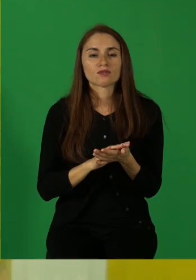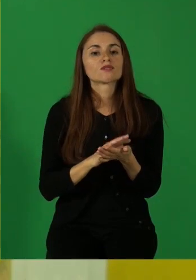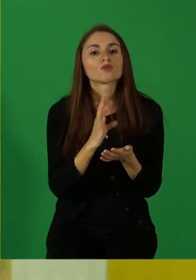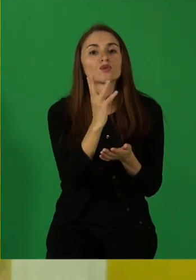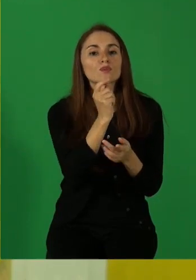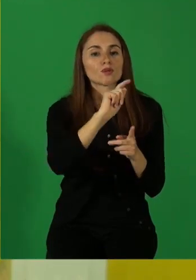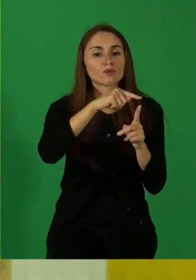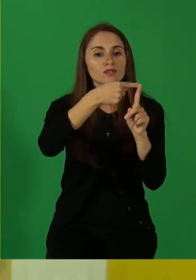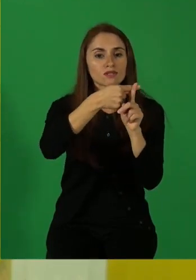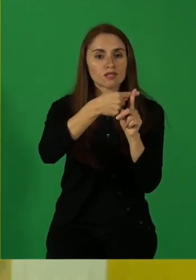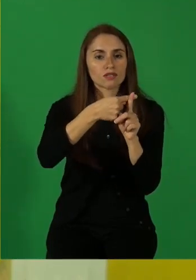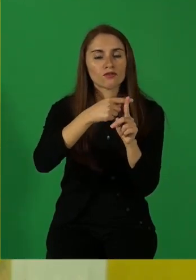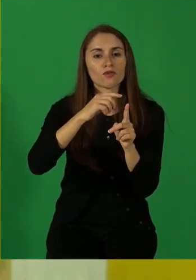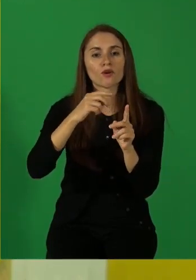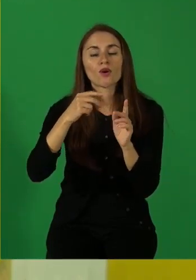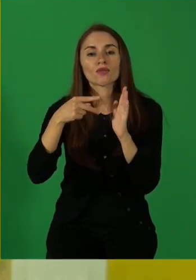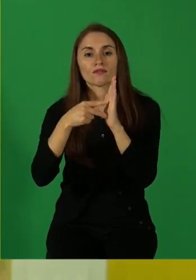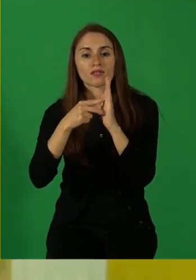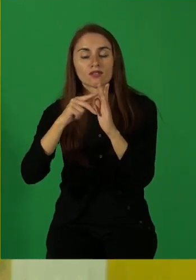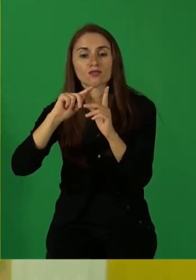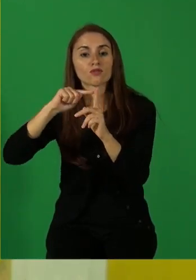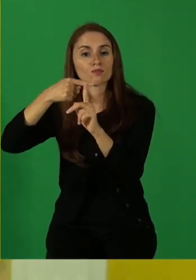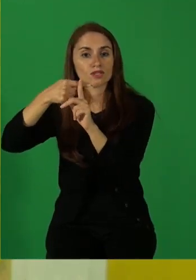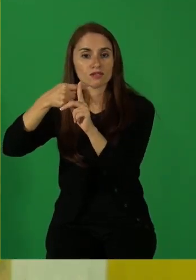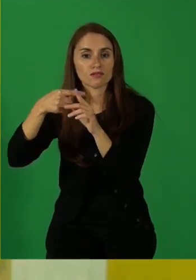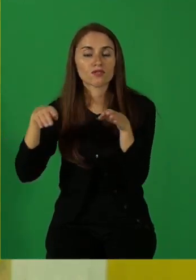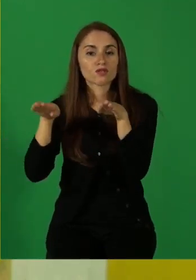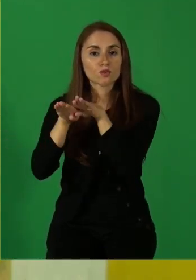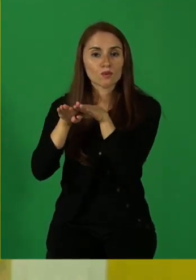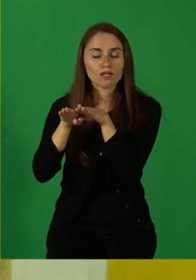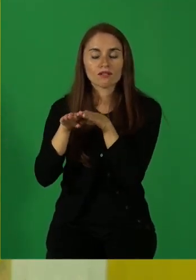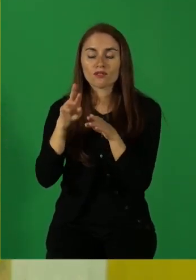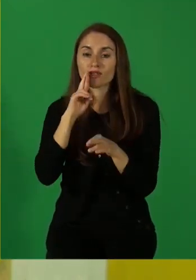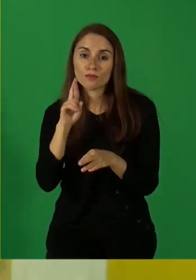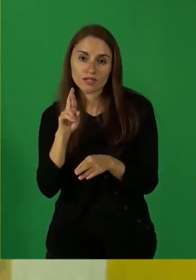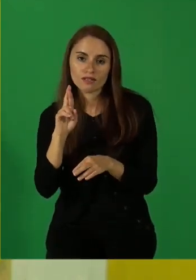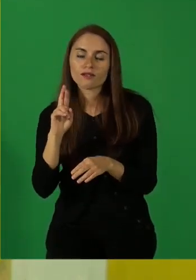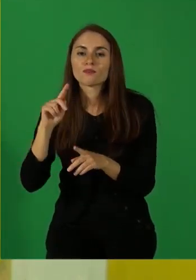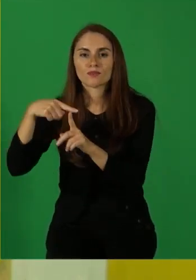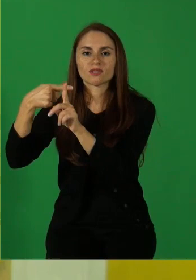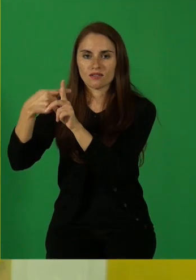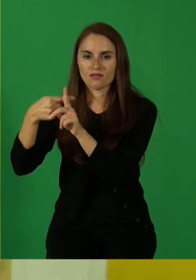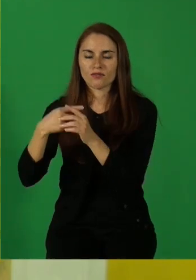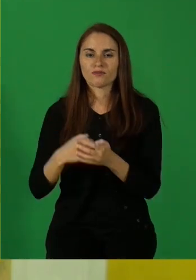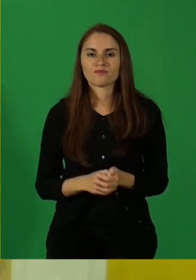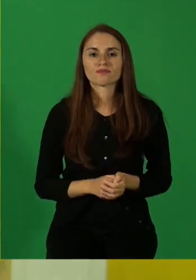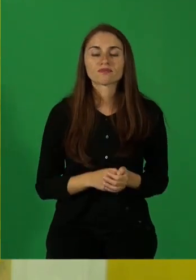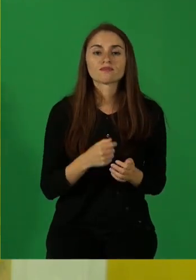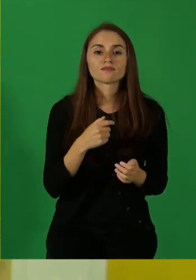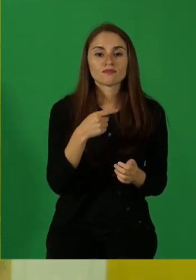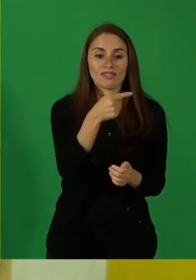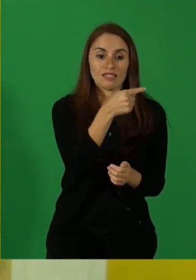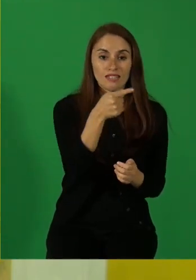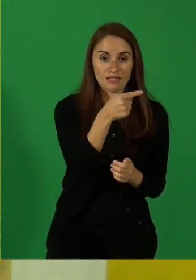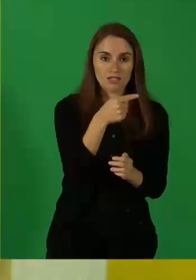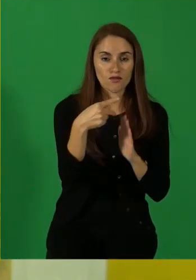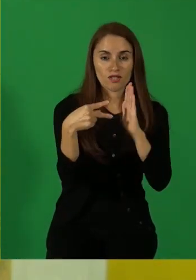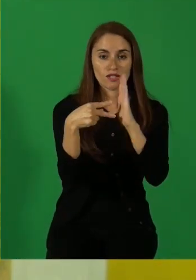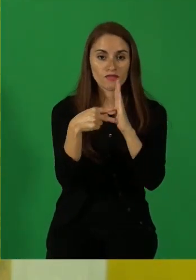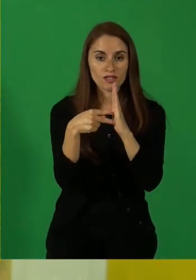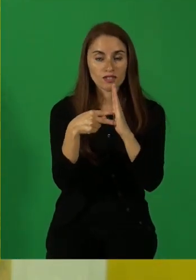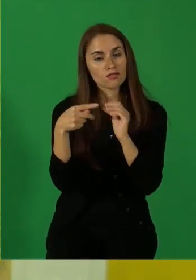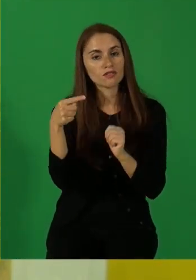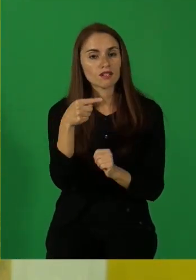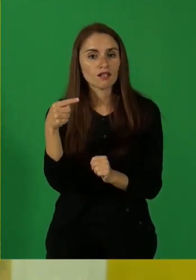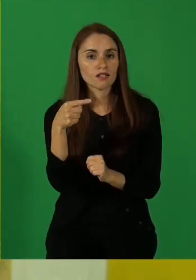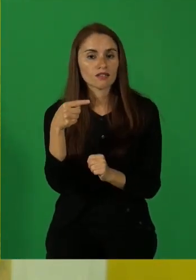número positivo con otro número positivo, va a ser positivo. Perfecto. Si divido un número negativo con otro